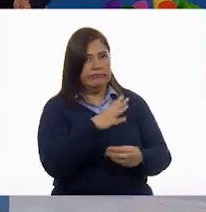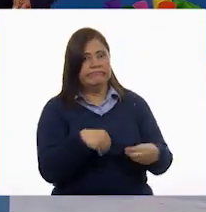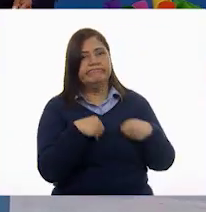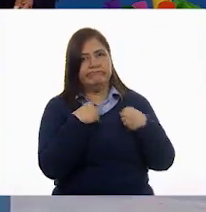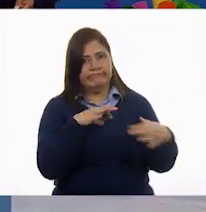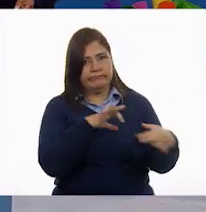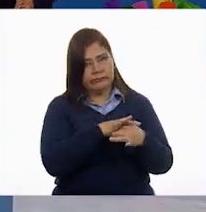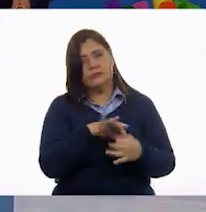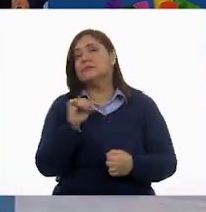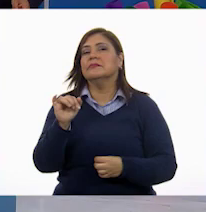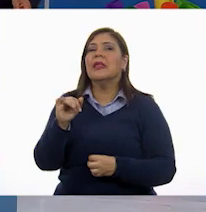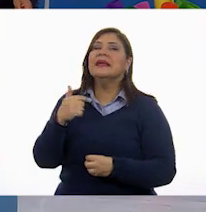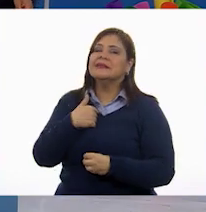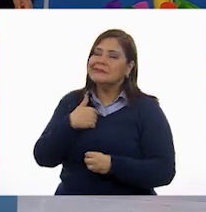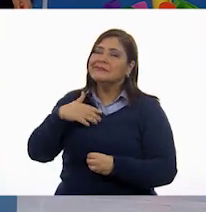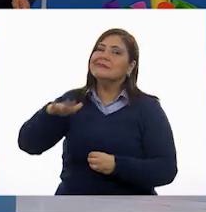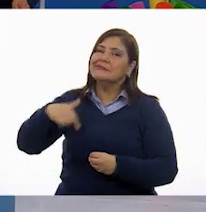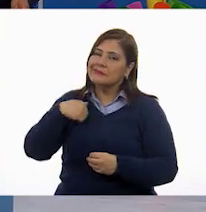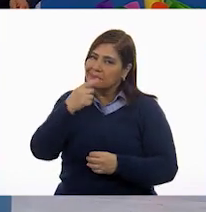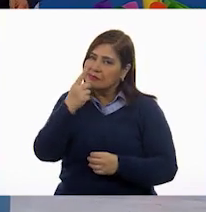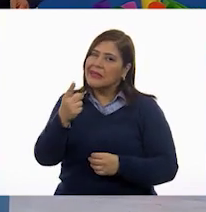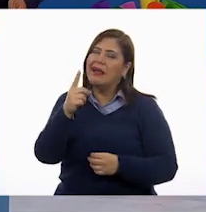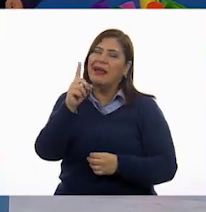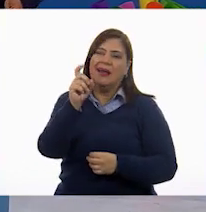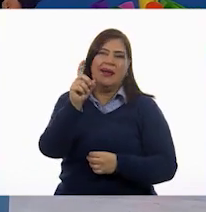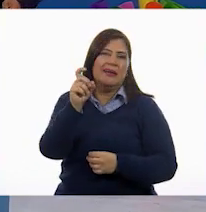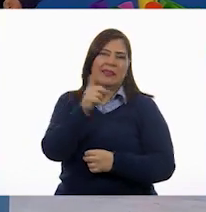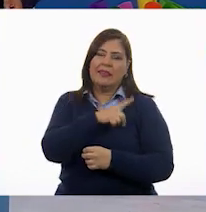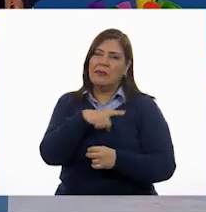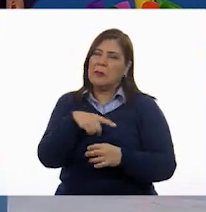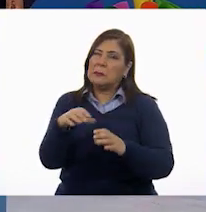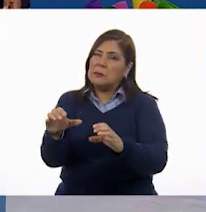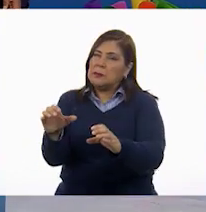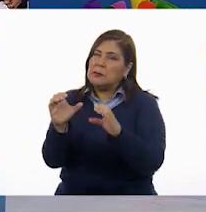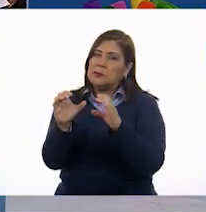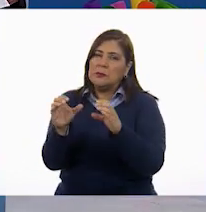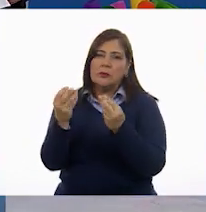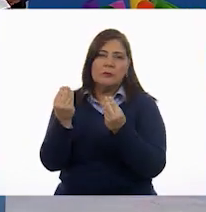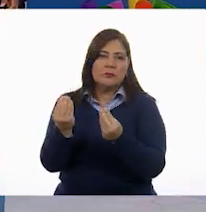al tema de que tenemos que cuidar mucho, mucho el agua